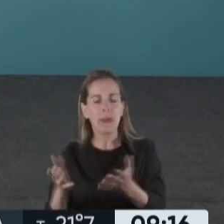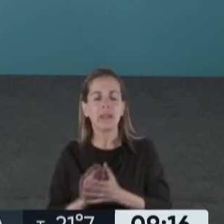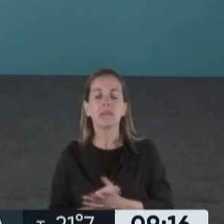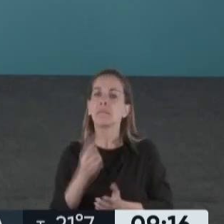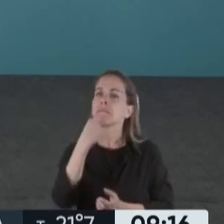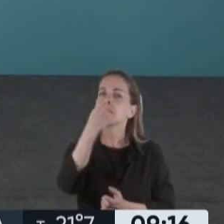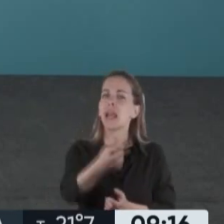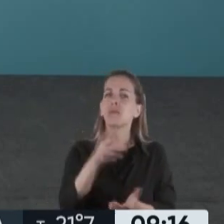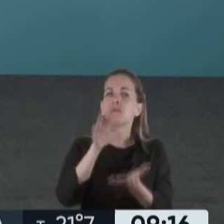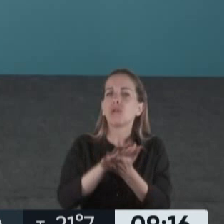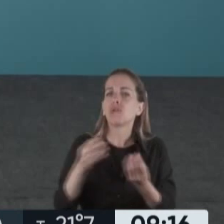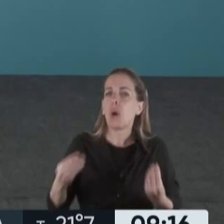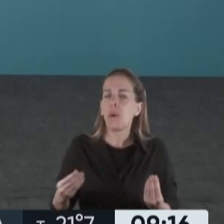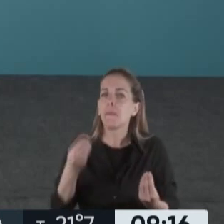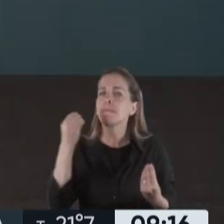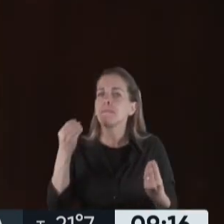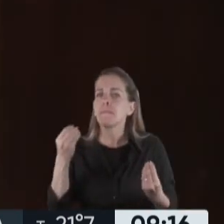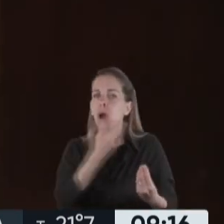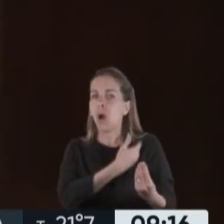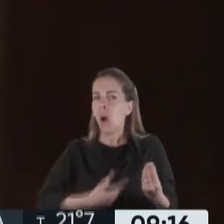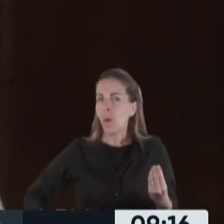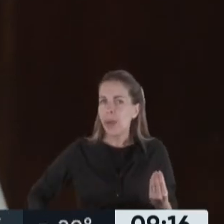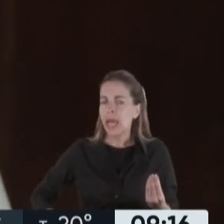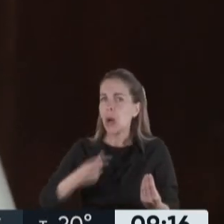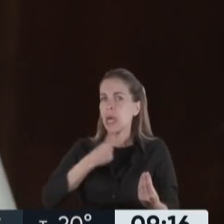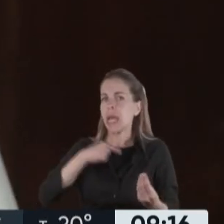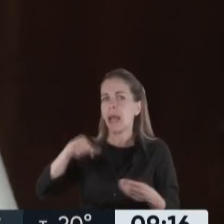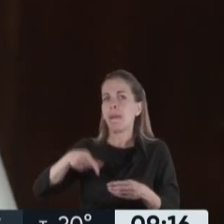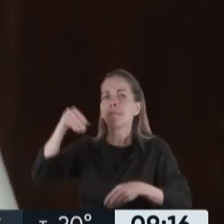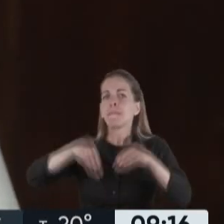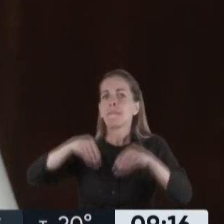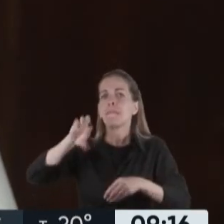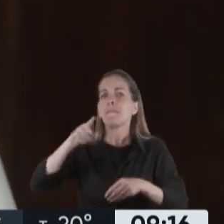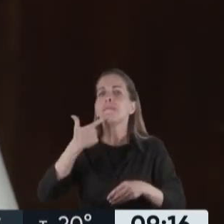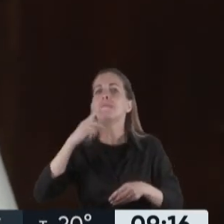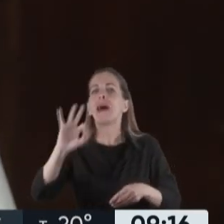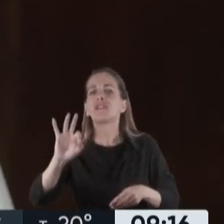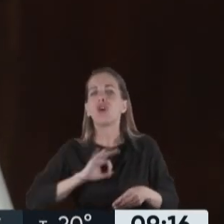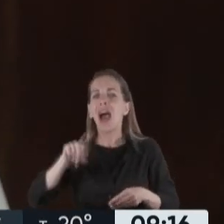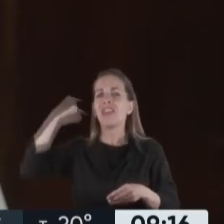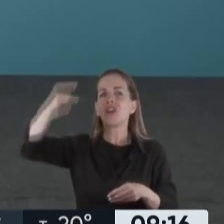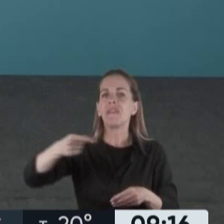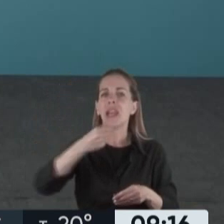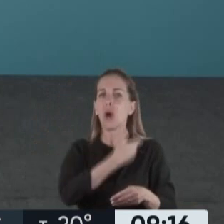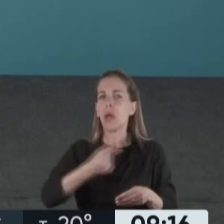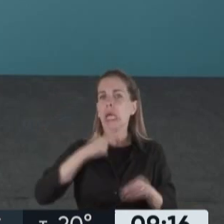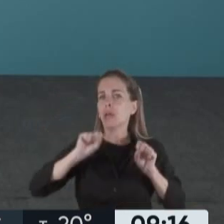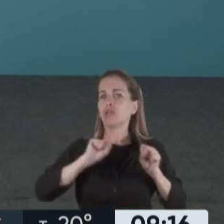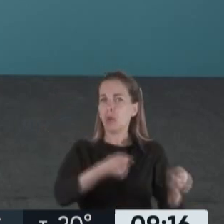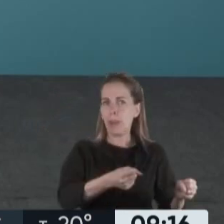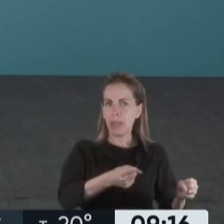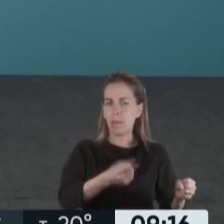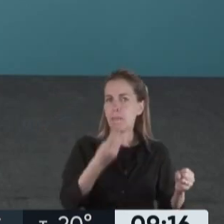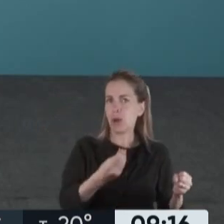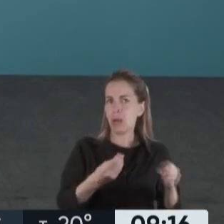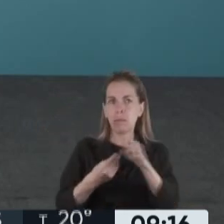con respecto a por qué el gobierno quiere suspender las primarias, las PASO del año próximo. ¿Cuál es el objetivo? El gobierno no quiere suspender las